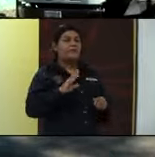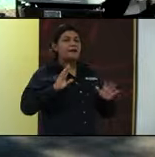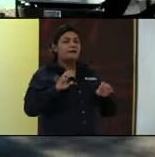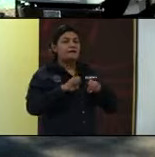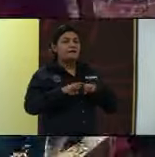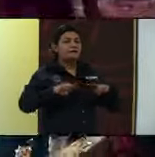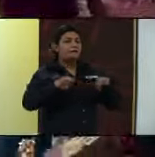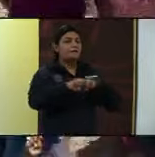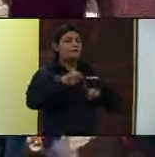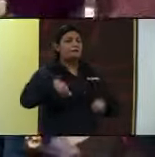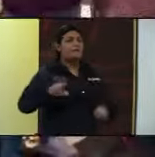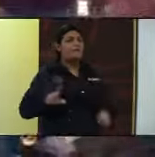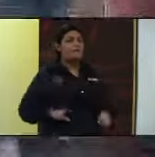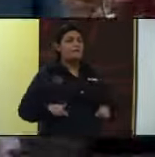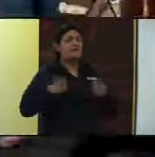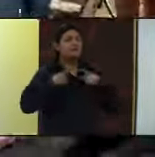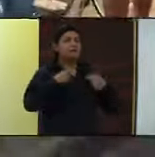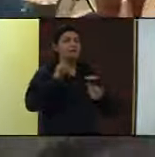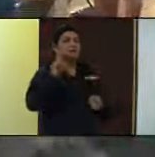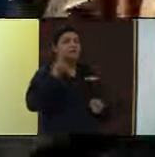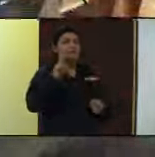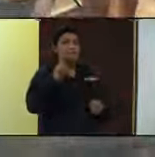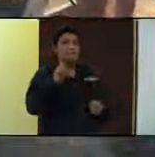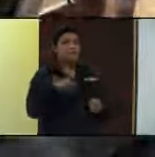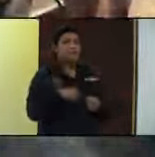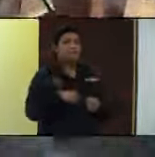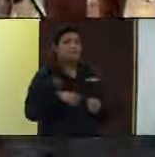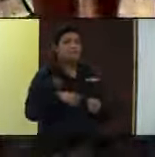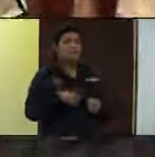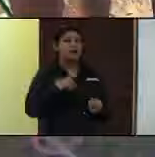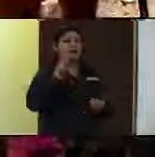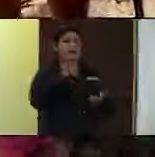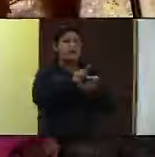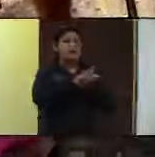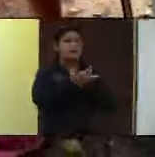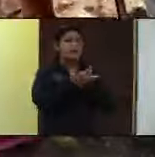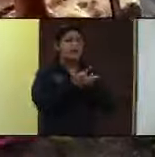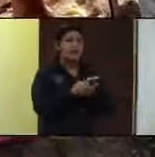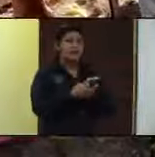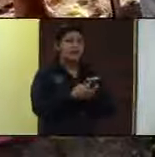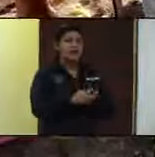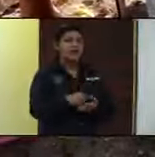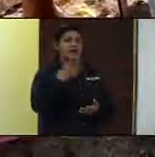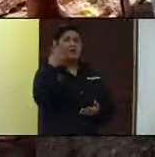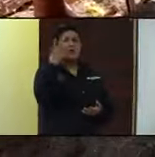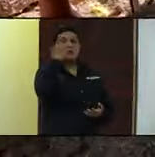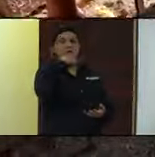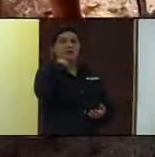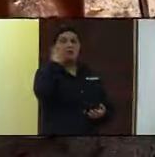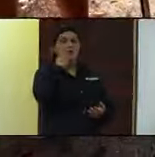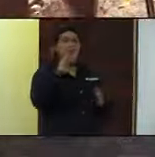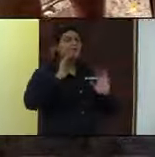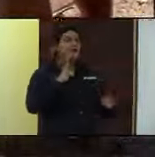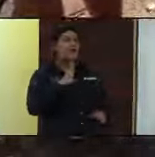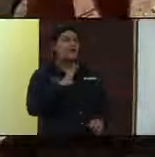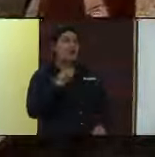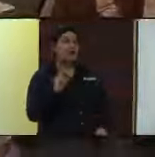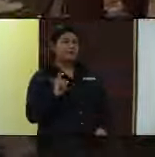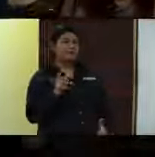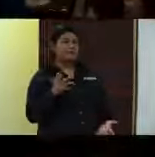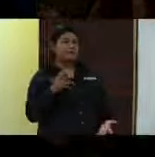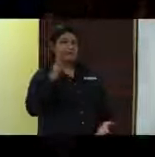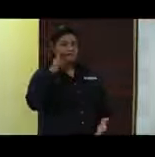del ayuntamiento entregándoles agua. Me reclamaban que agua limpia. Miren, en 4 horas ya teníamos agua. Y ahí